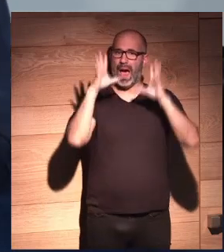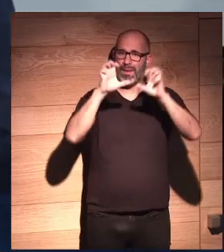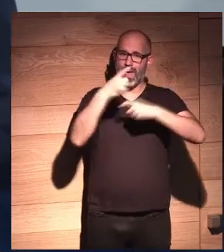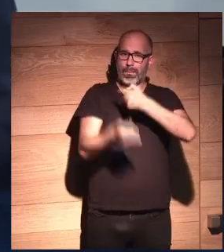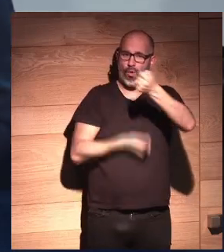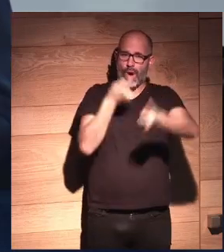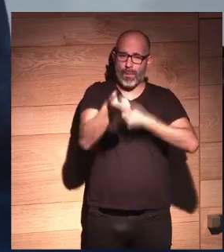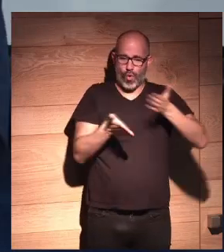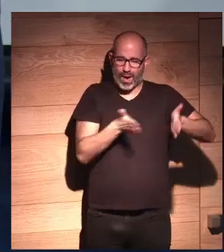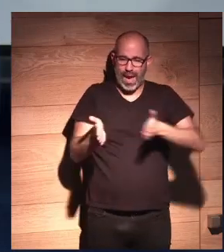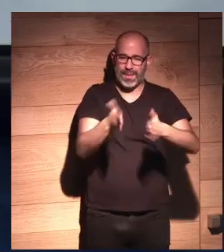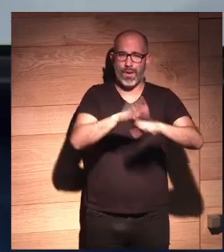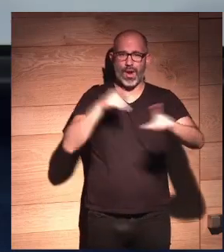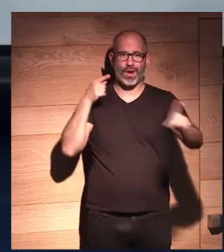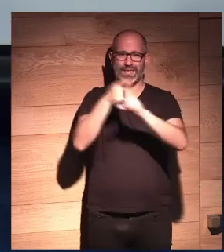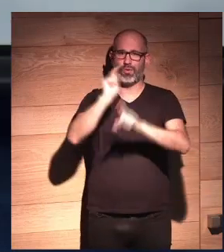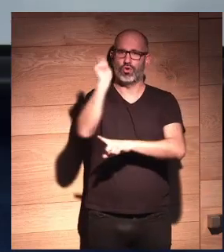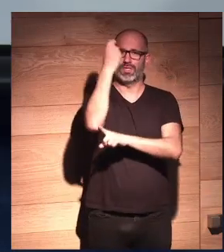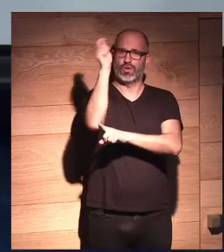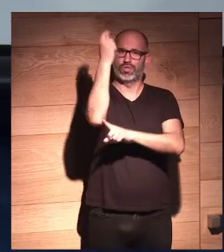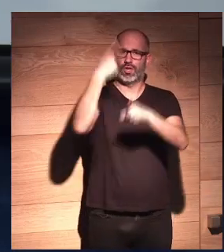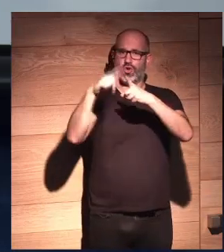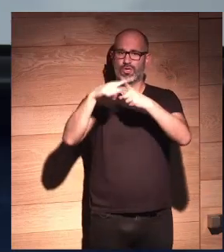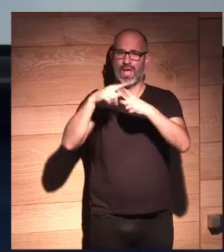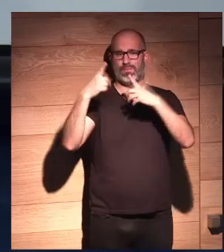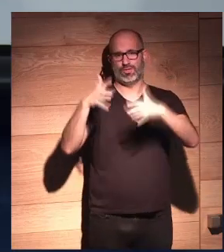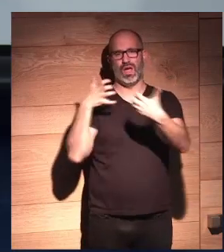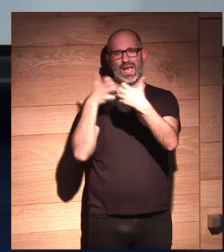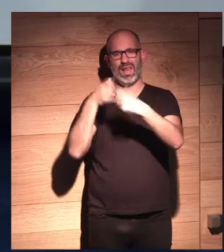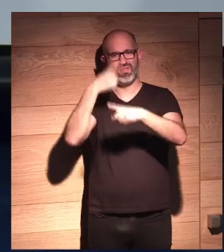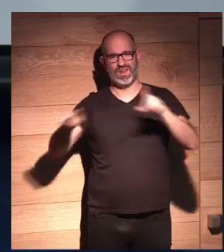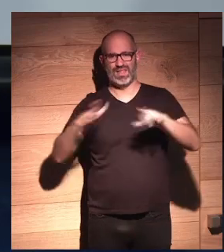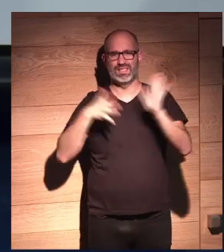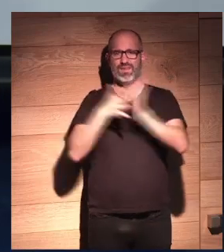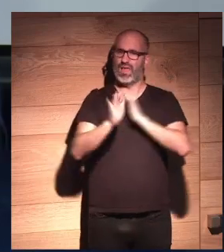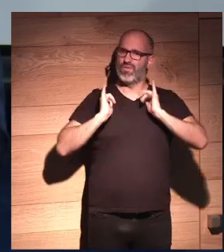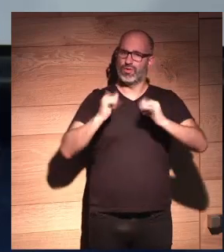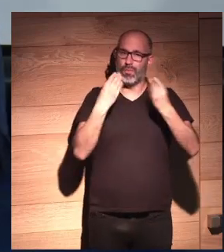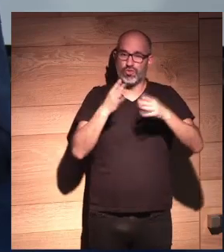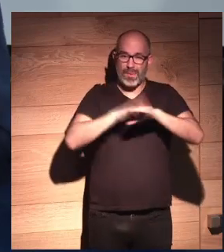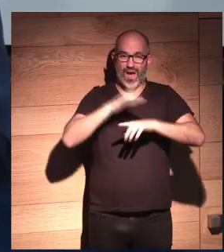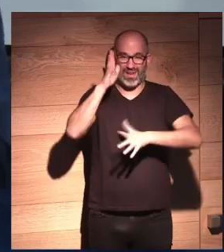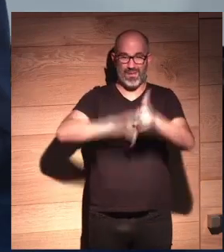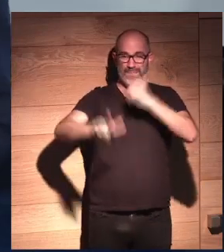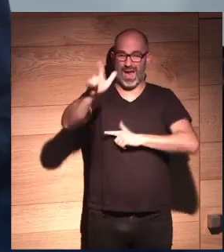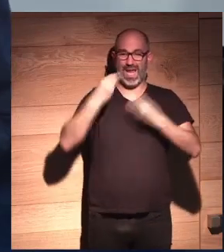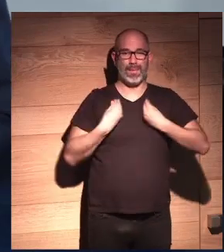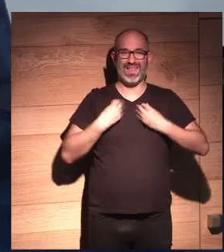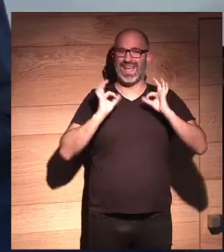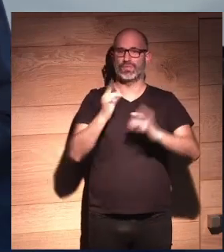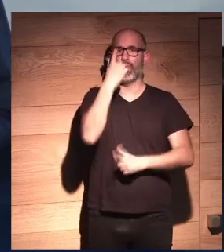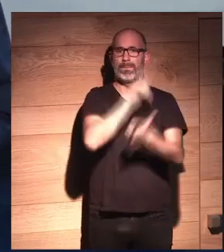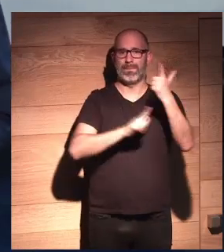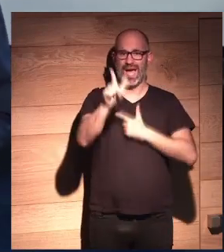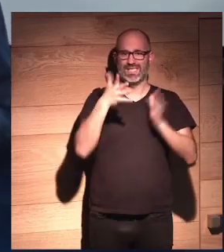cocos para beber, o sea que es... Pero eso es otra guerra diferente, que la disfrutas mucho, pero todo ese viaje vale la pena, y al final yo creo que tenéis